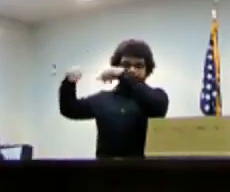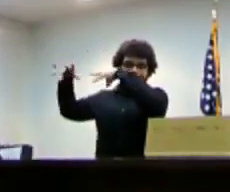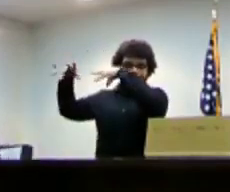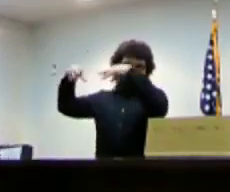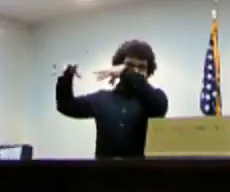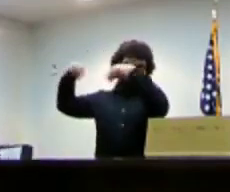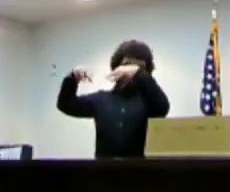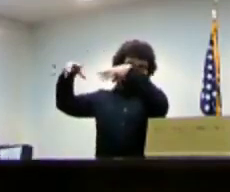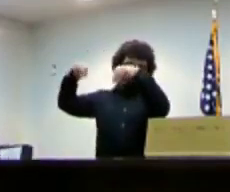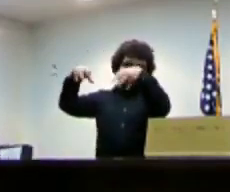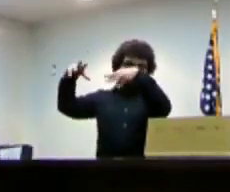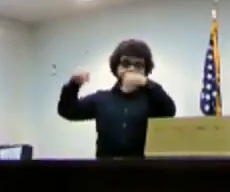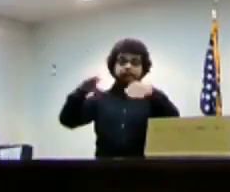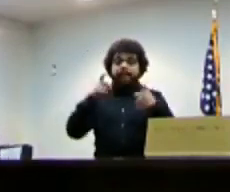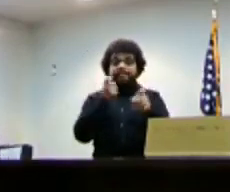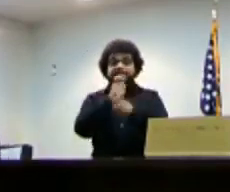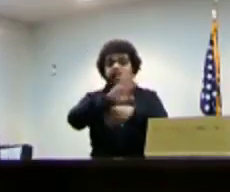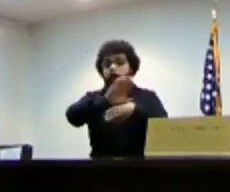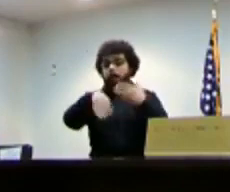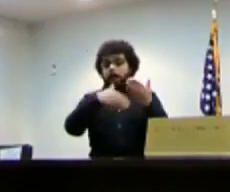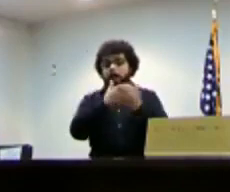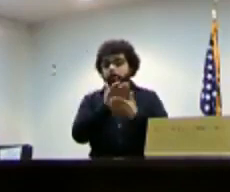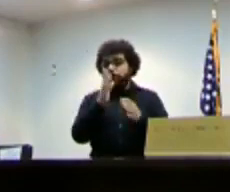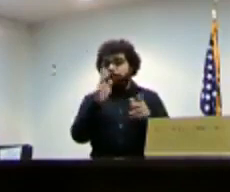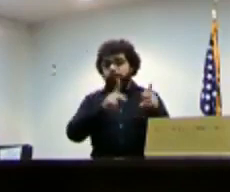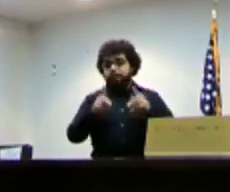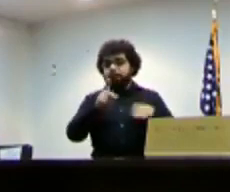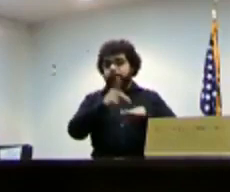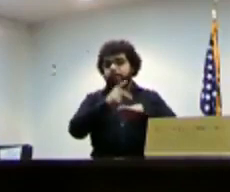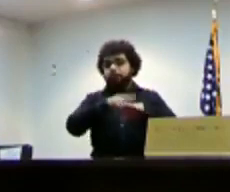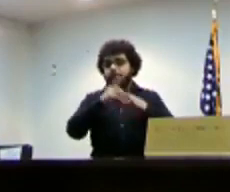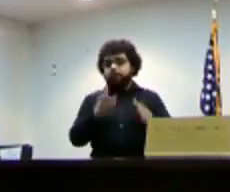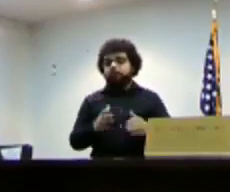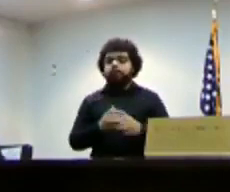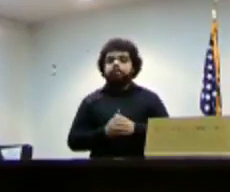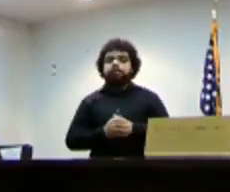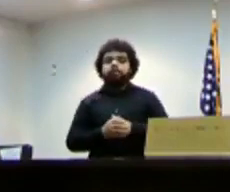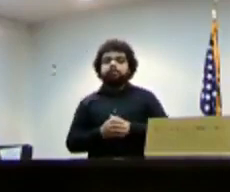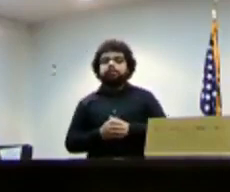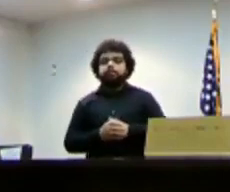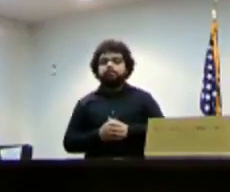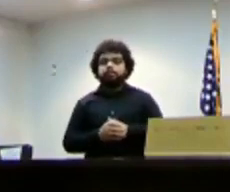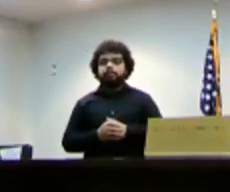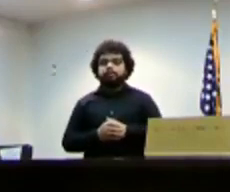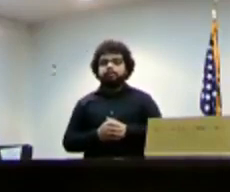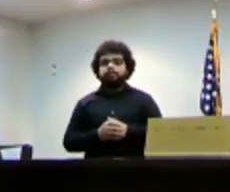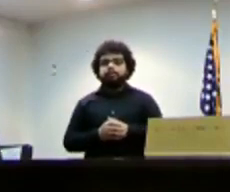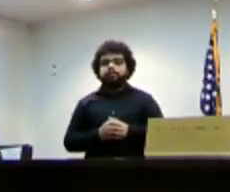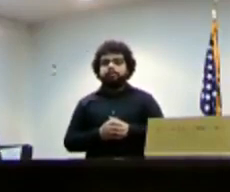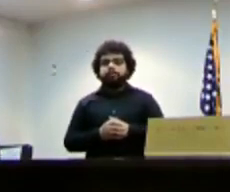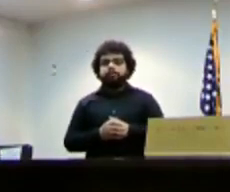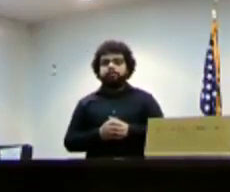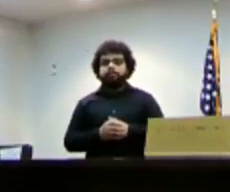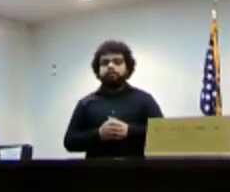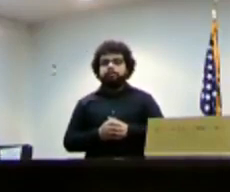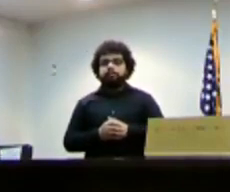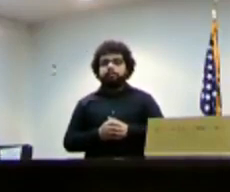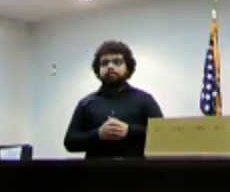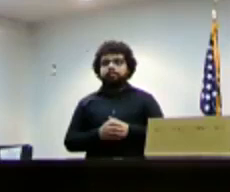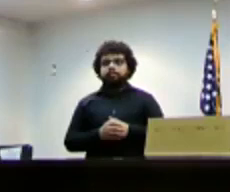país, incluyendo a nosotros que estamos, ¿verdad?, también afectados por la situación, ciertamente se provoca porque